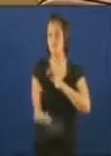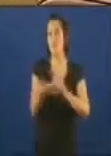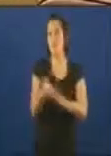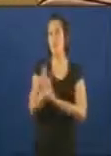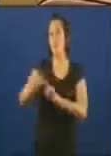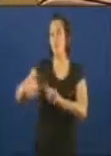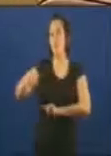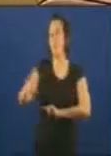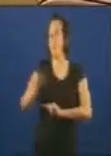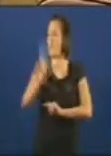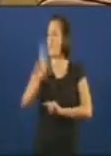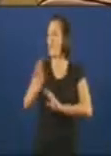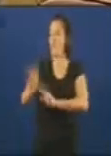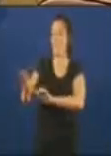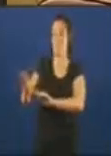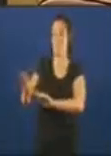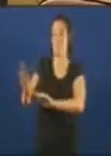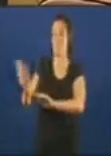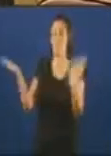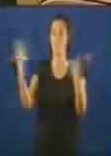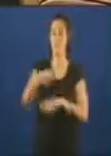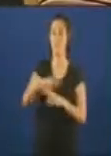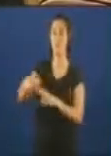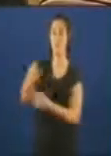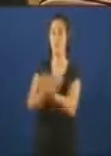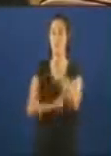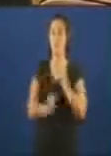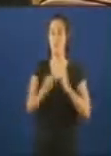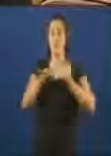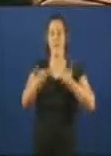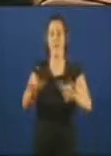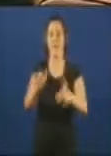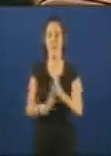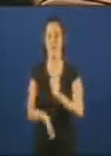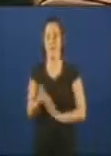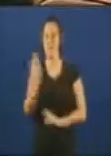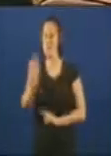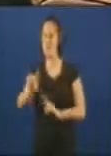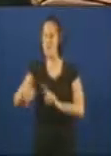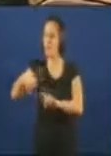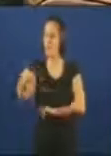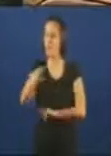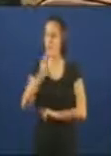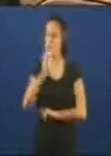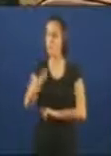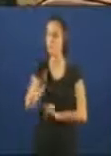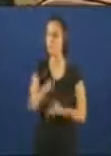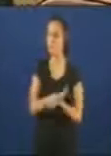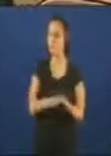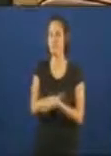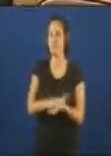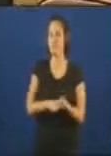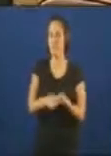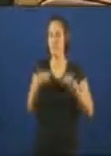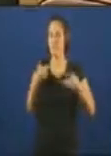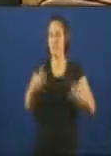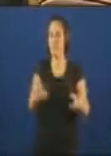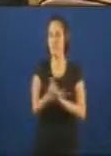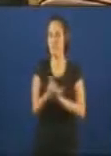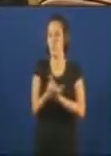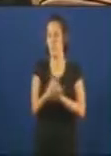súa ausencia de política económica e industrial e é consecuencia tamén da liquidación do sector